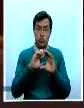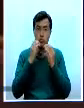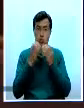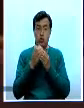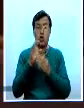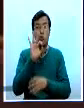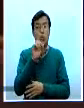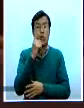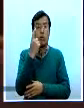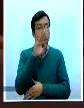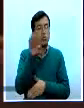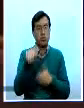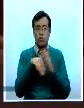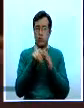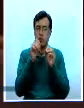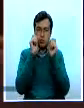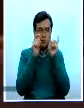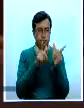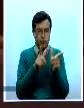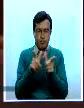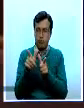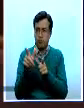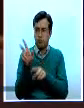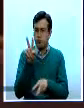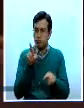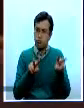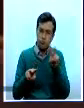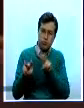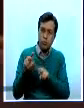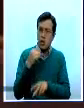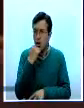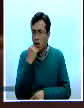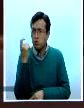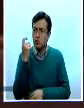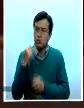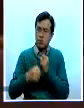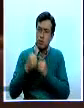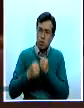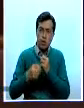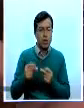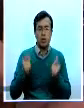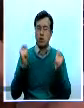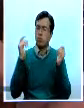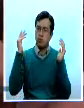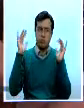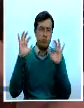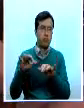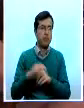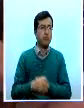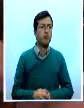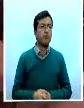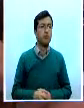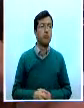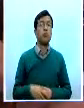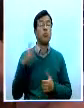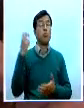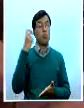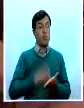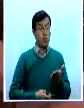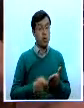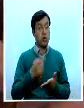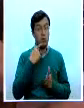211 y desde ahí estaremos monitoreando para dar cualquier respuesta al respecto alguna institución municipal esto ya mencionaba que existen sanciones para